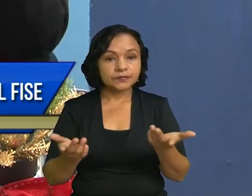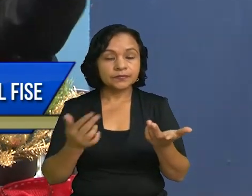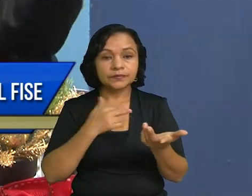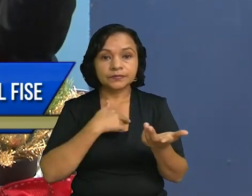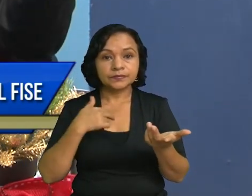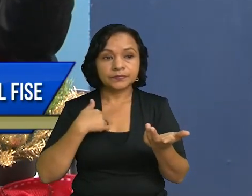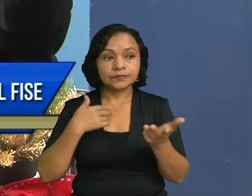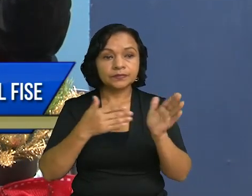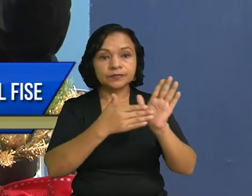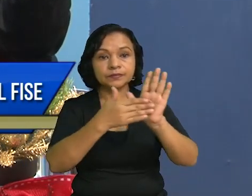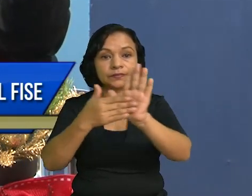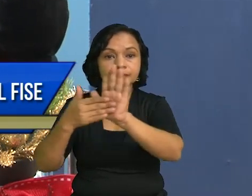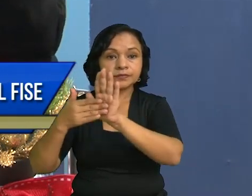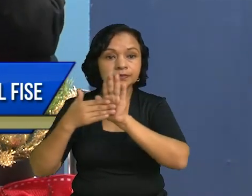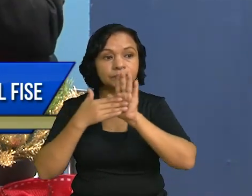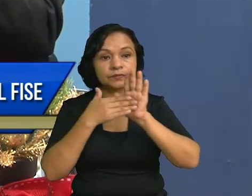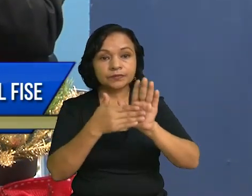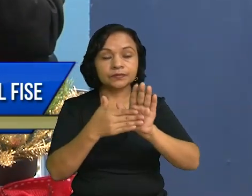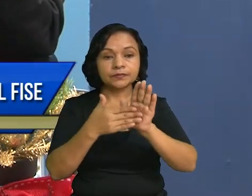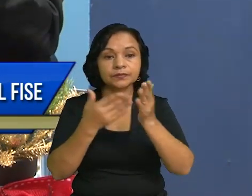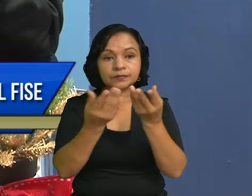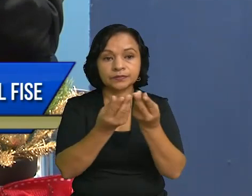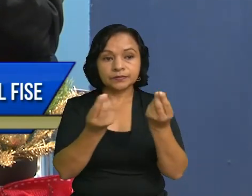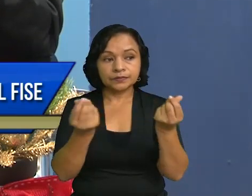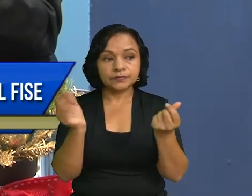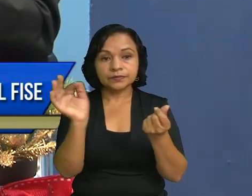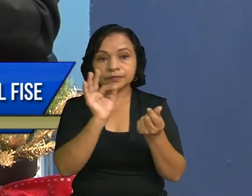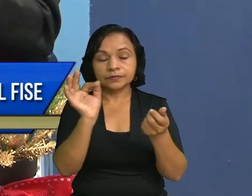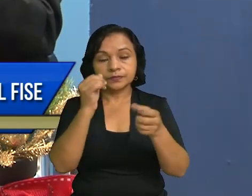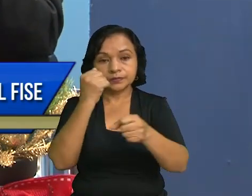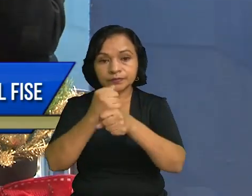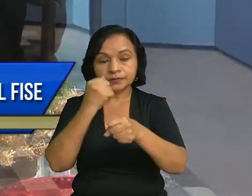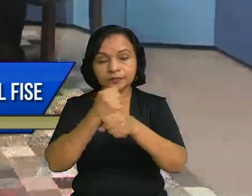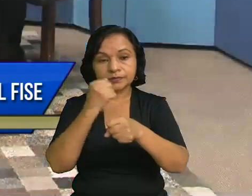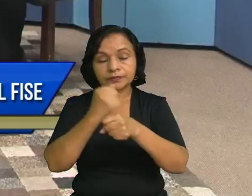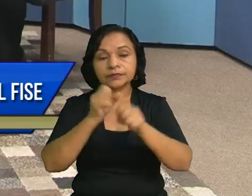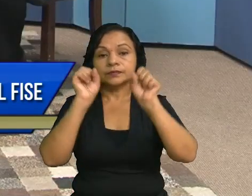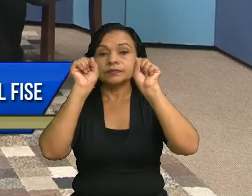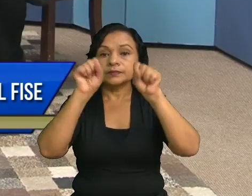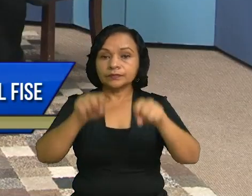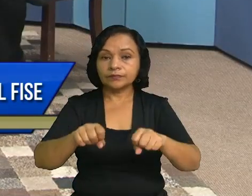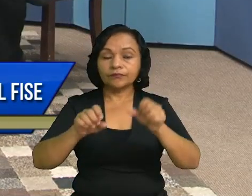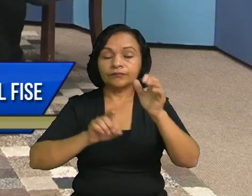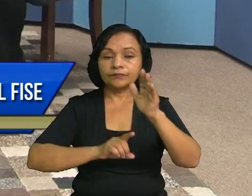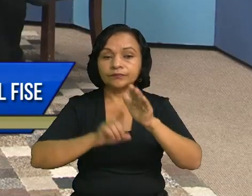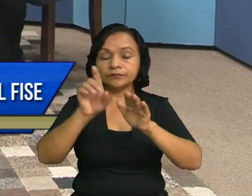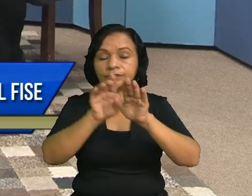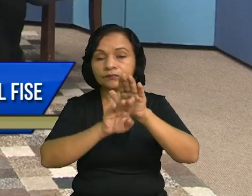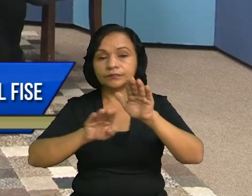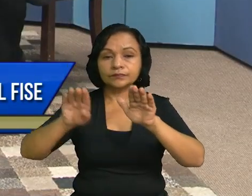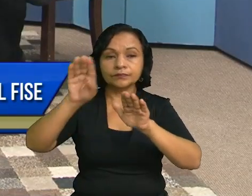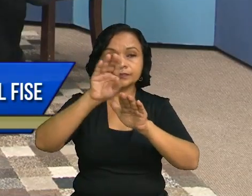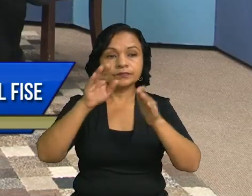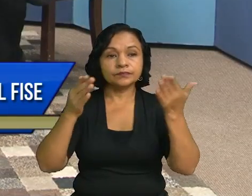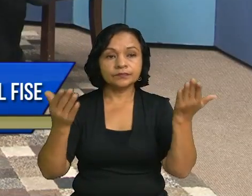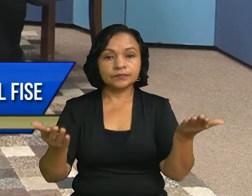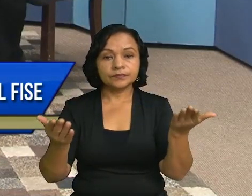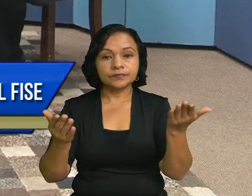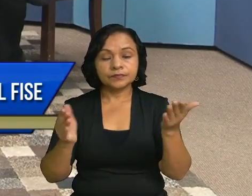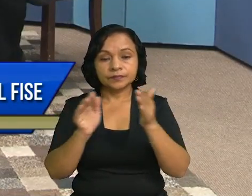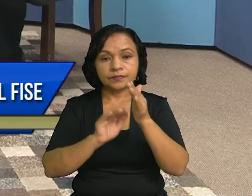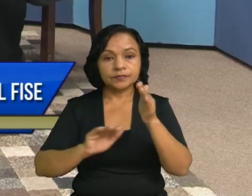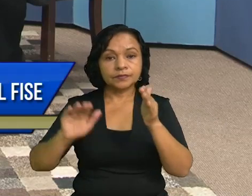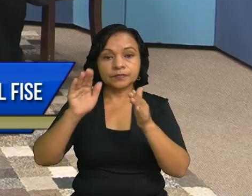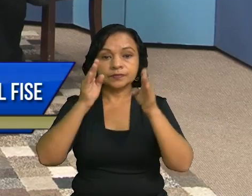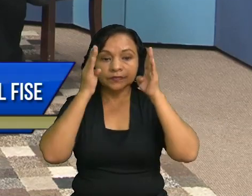el modelo territorial es la estrategia para para que nosotros podamos avanzar mucho más rápido la macro de la